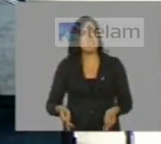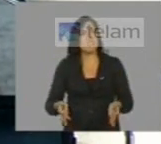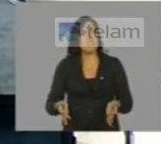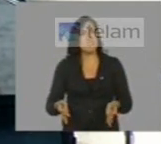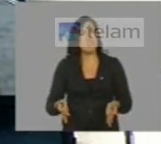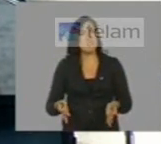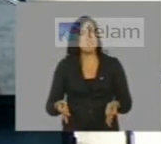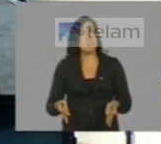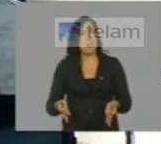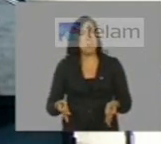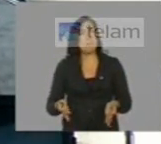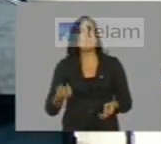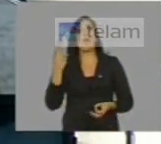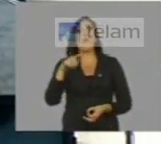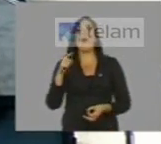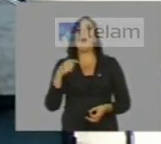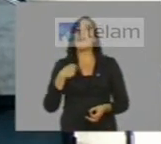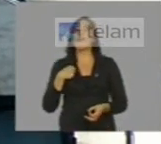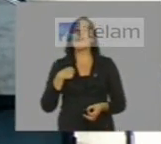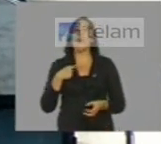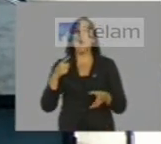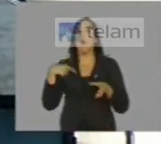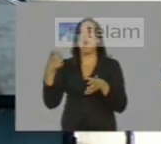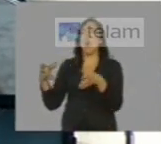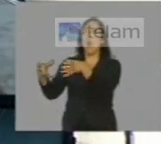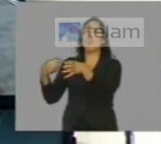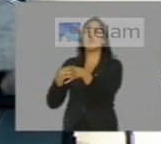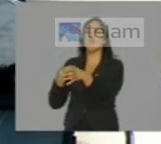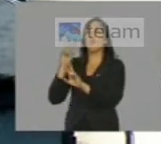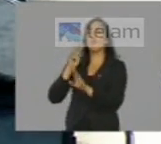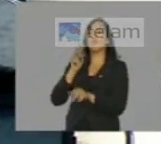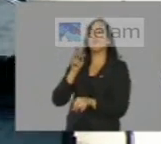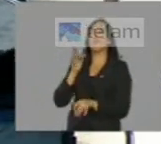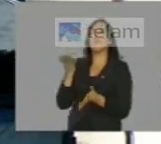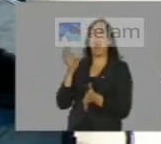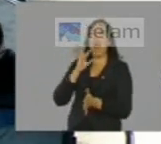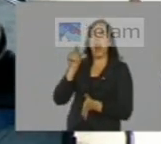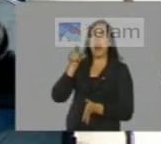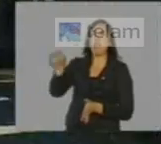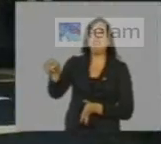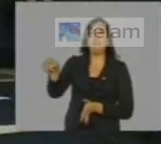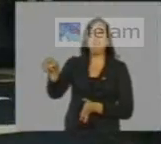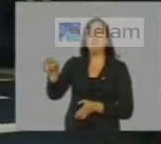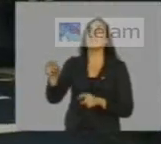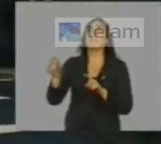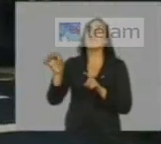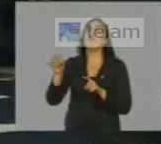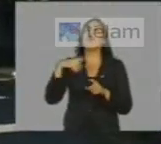cuando uno toca determinadas corporaciones, cuando uno toca determinados